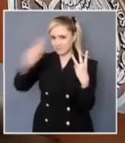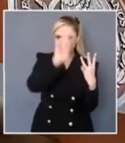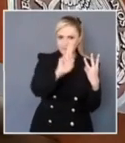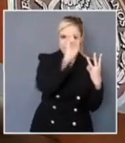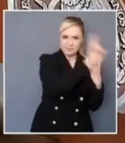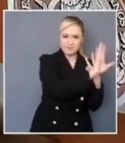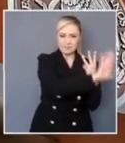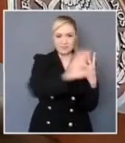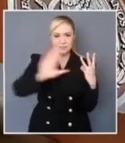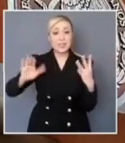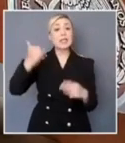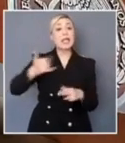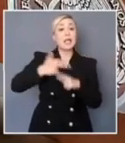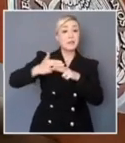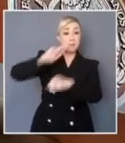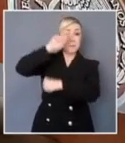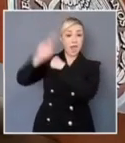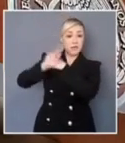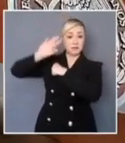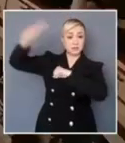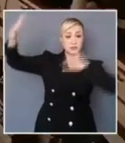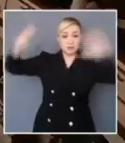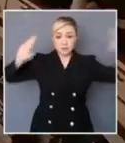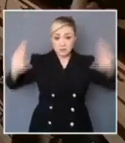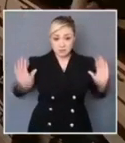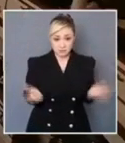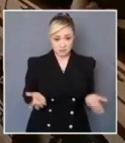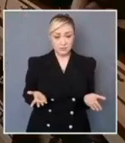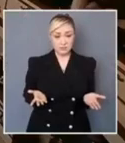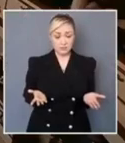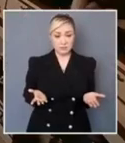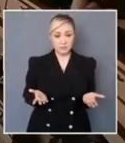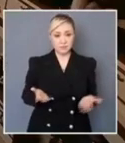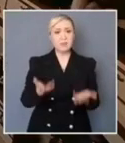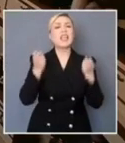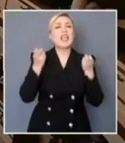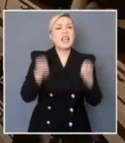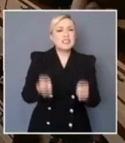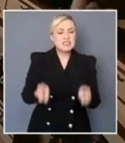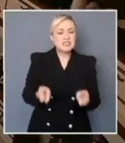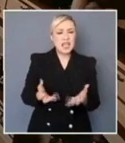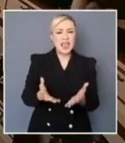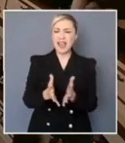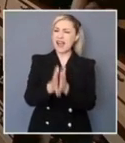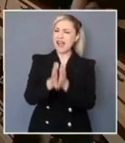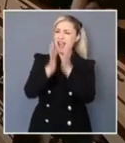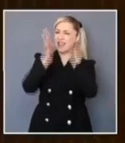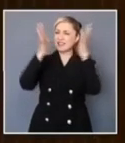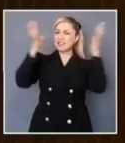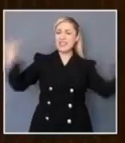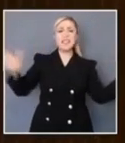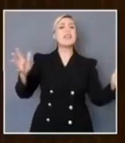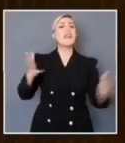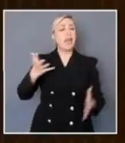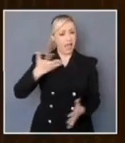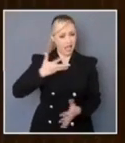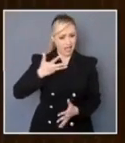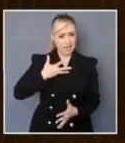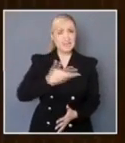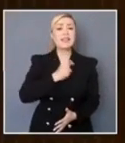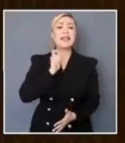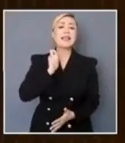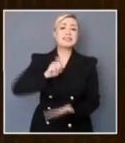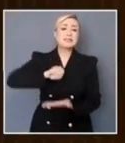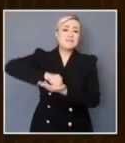naciones. Para hacer frente a esta enorme deuda histórica, el rol